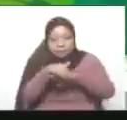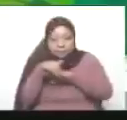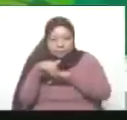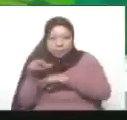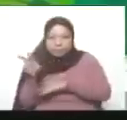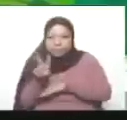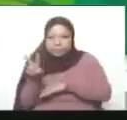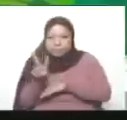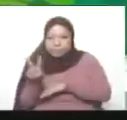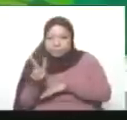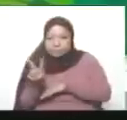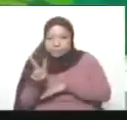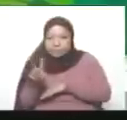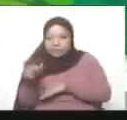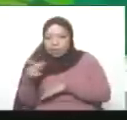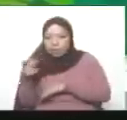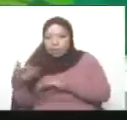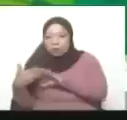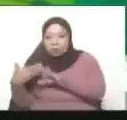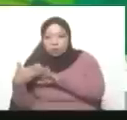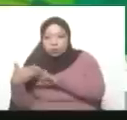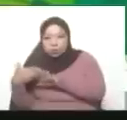un arreglo práctico verdad